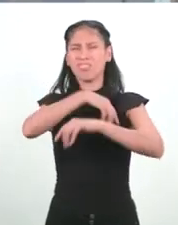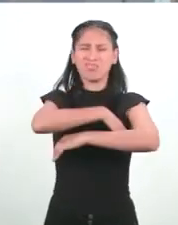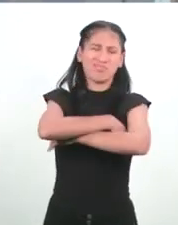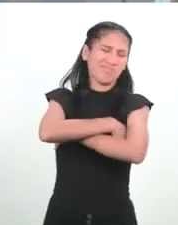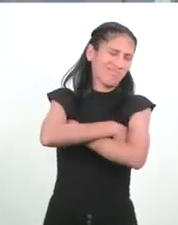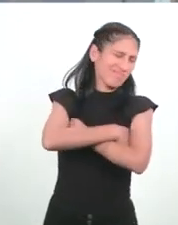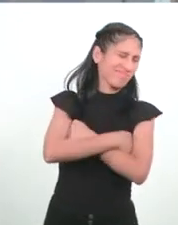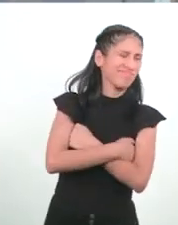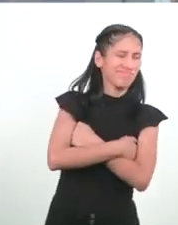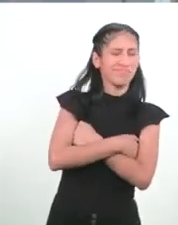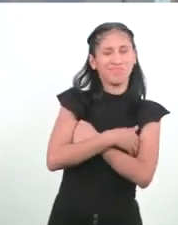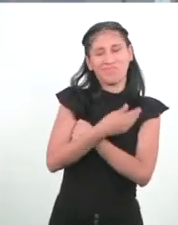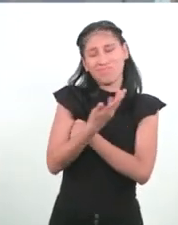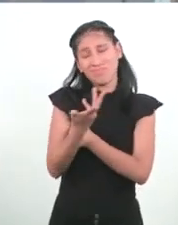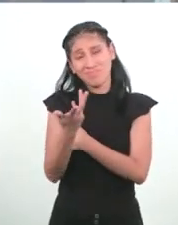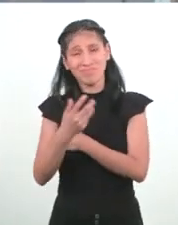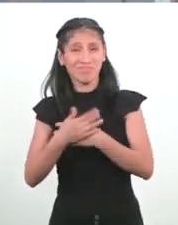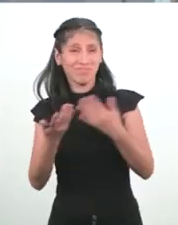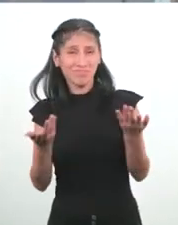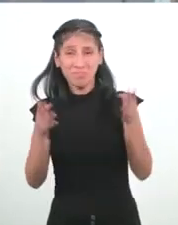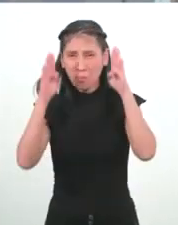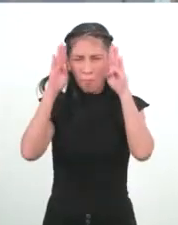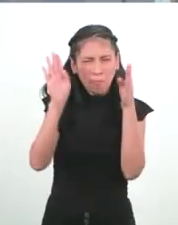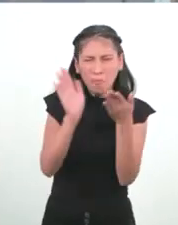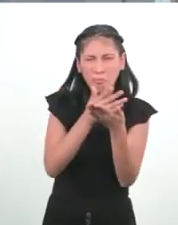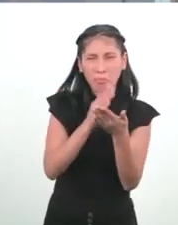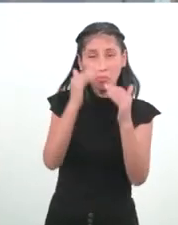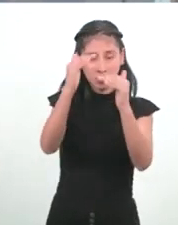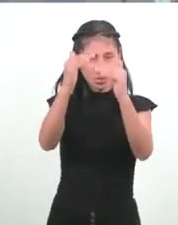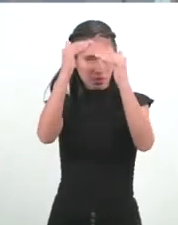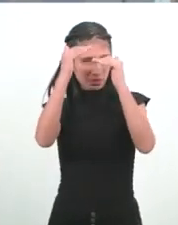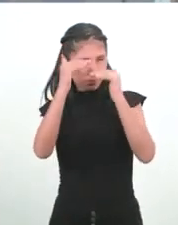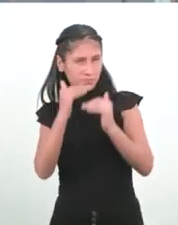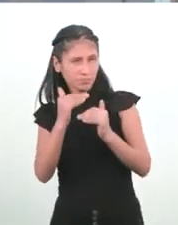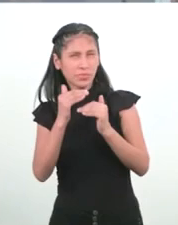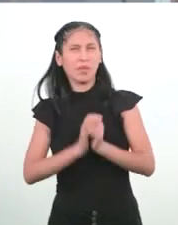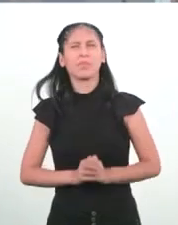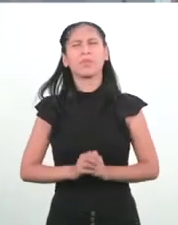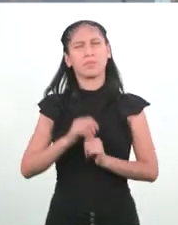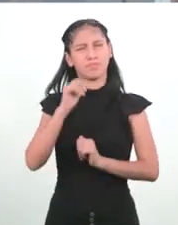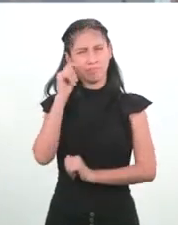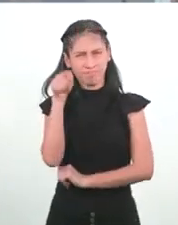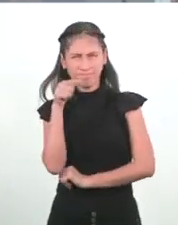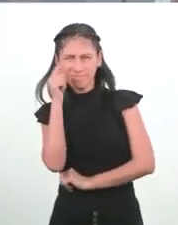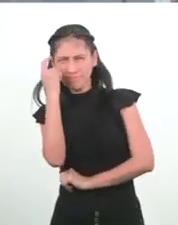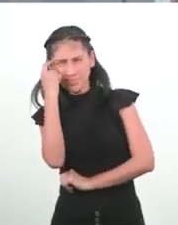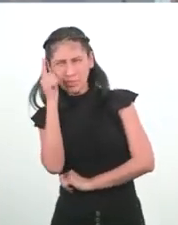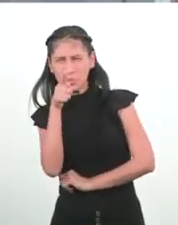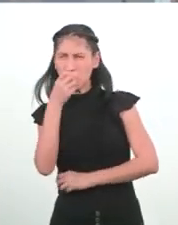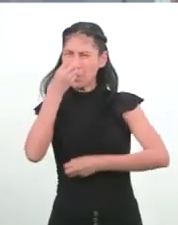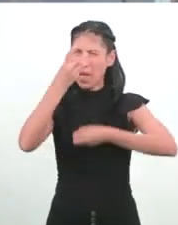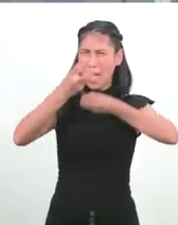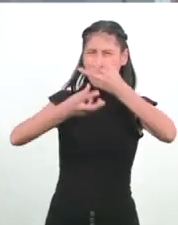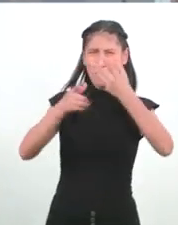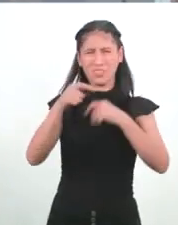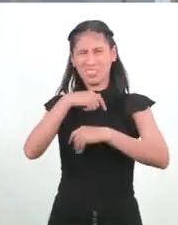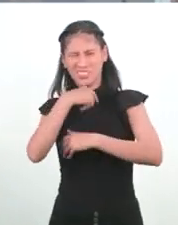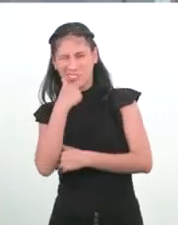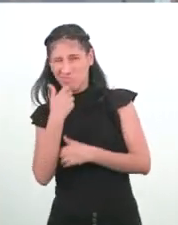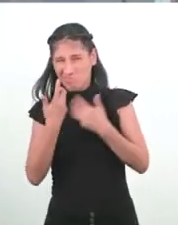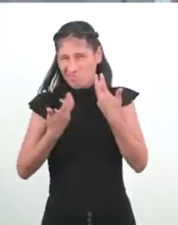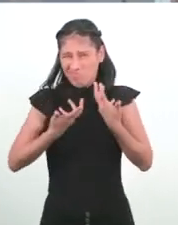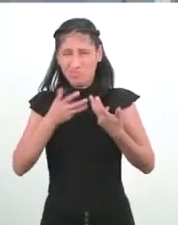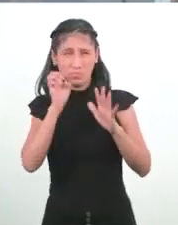desinterés y falta de atención. Las psicológicas, aquellas actitudes que dificultan la comunicación. Por